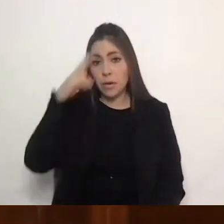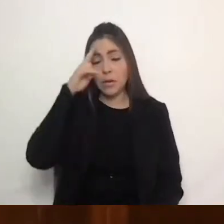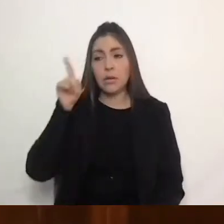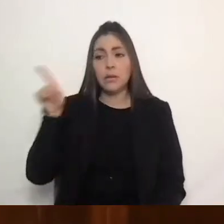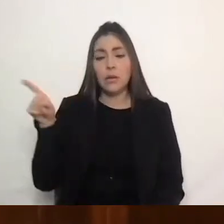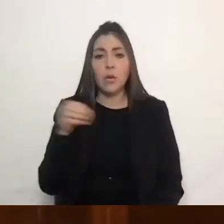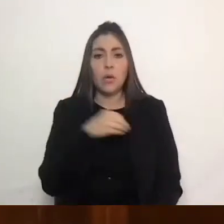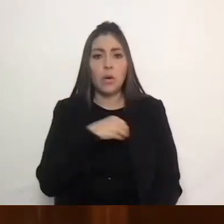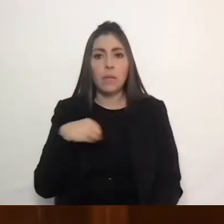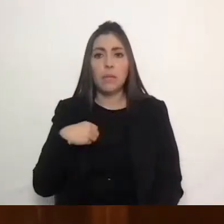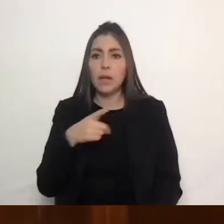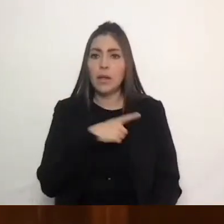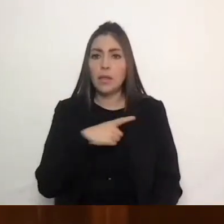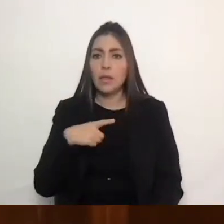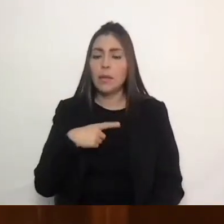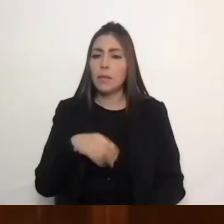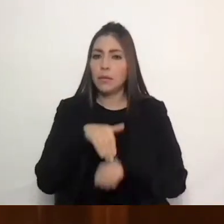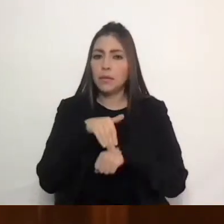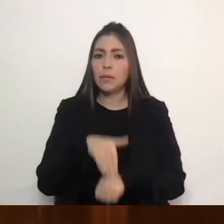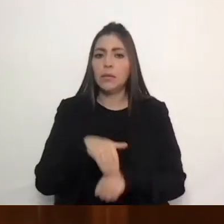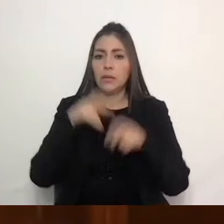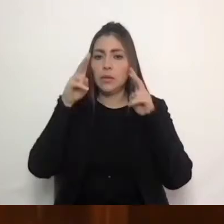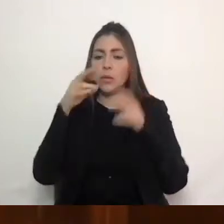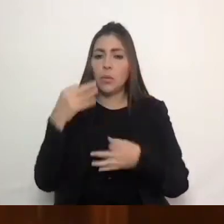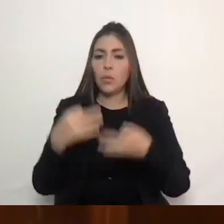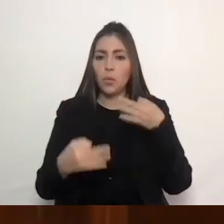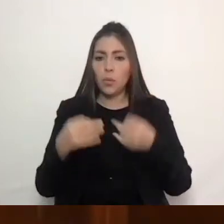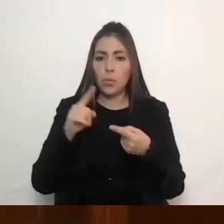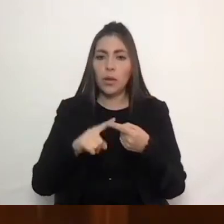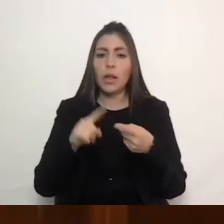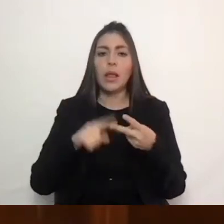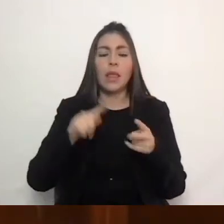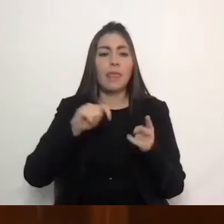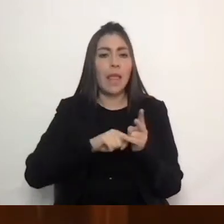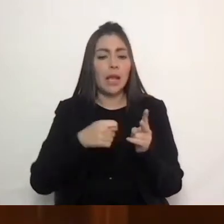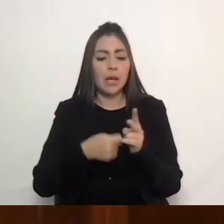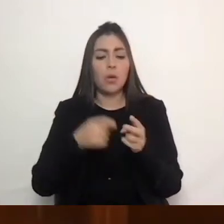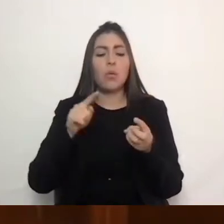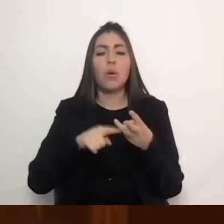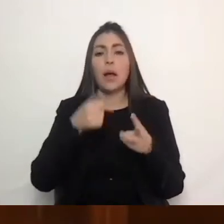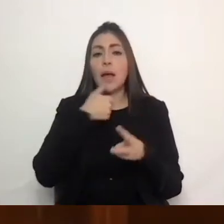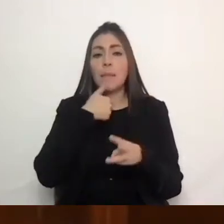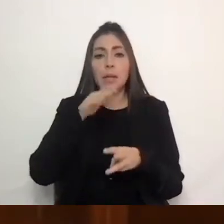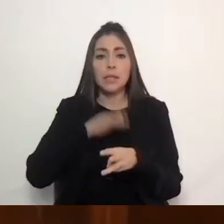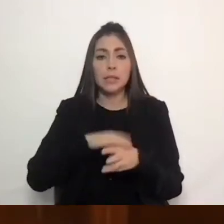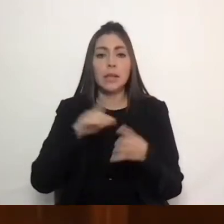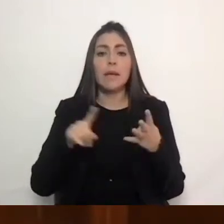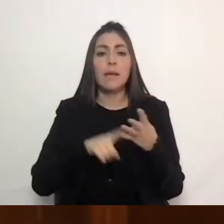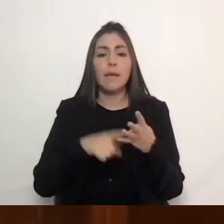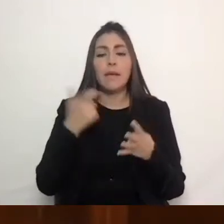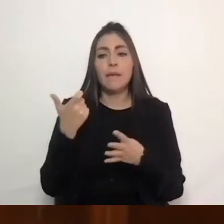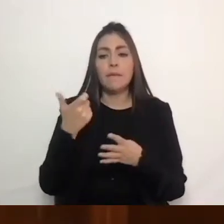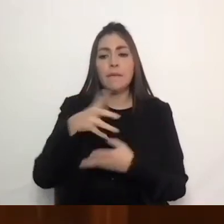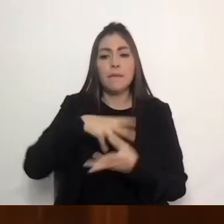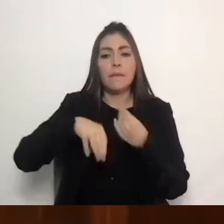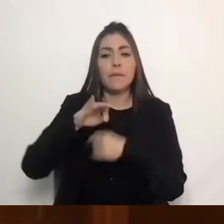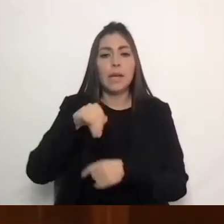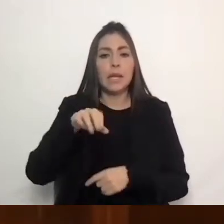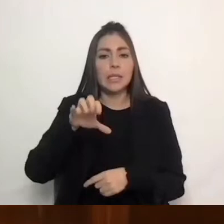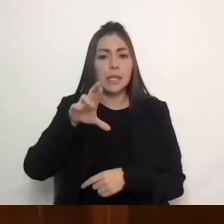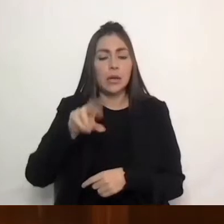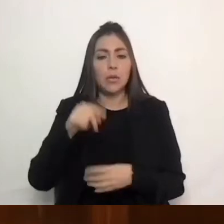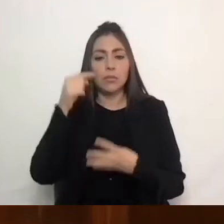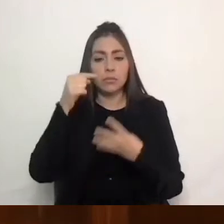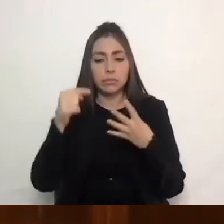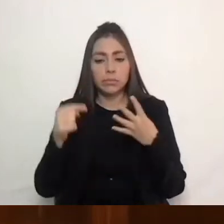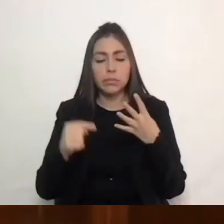orden jurídico, técnico, administrativo y financiero adecuadas para garantizar la transmisión de